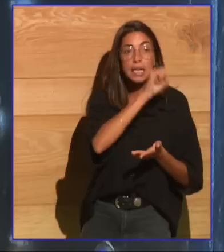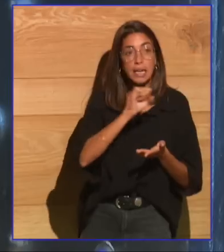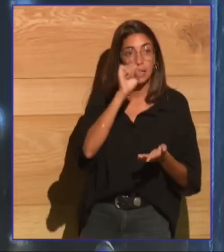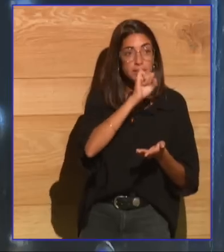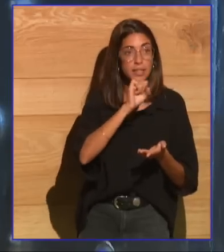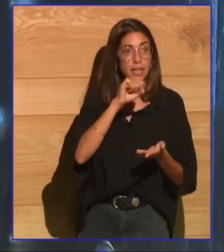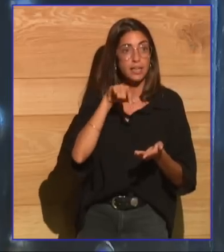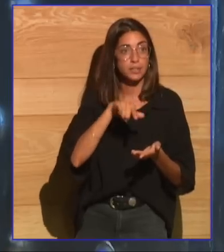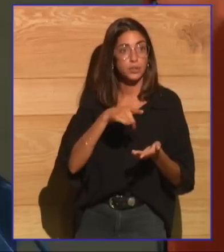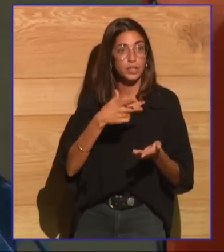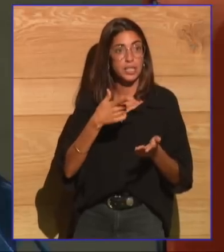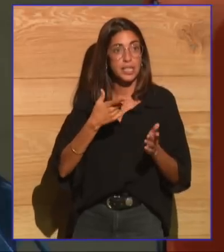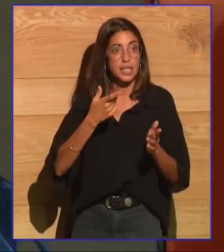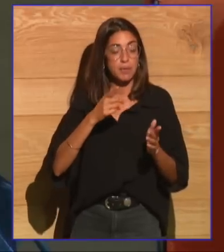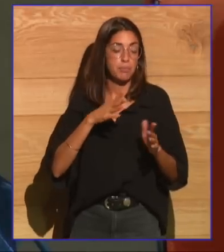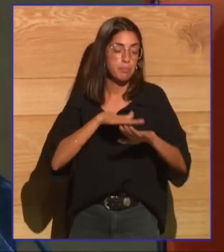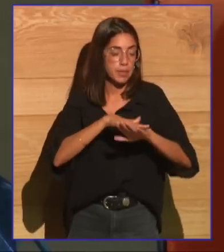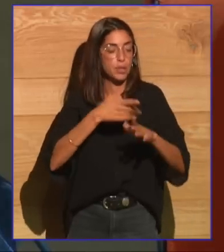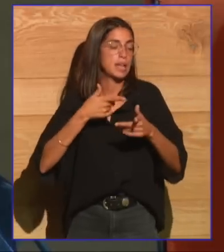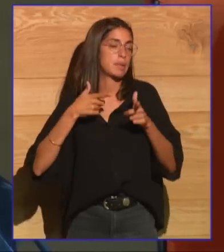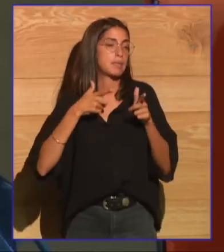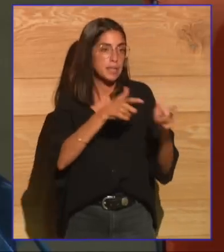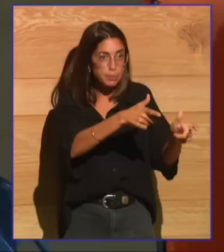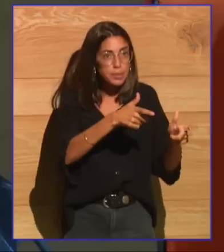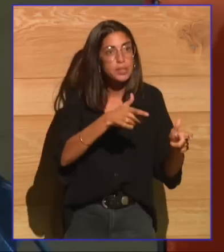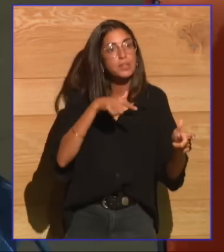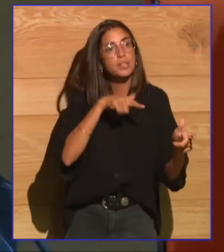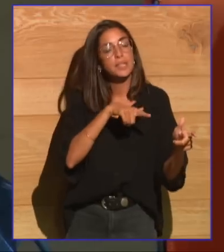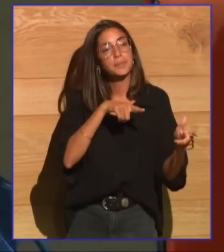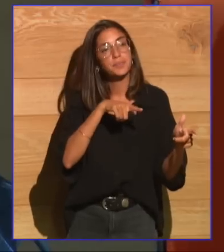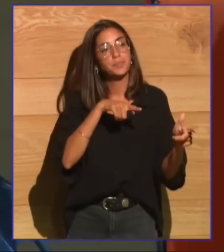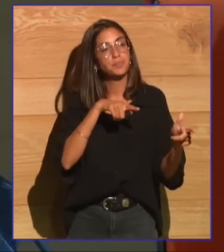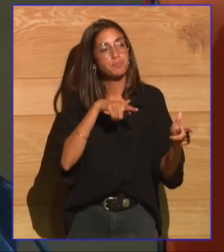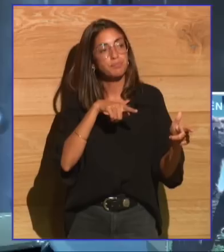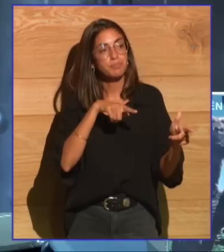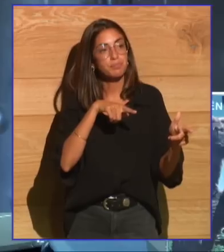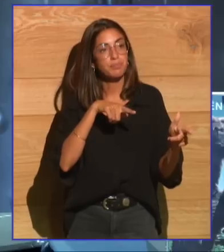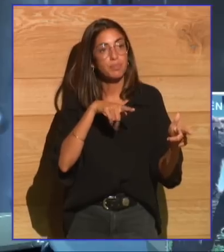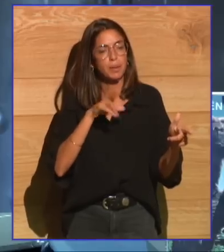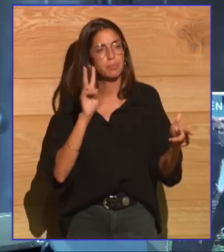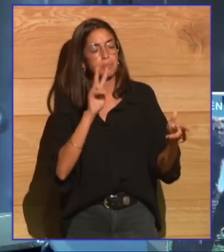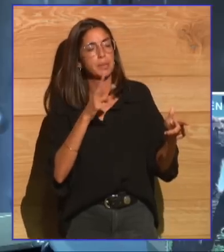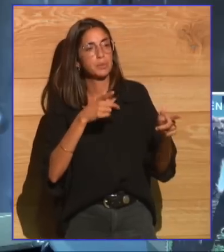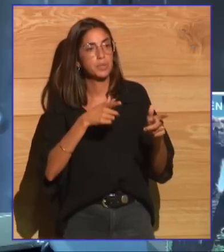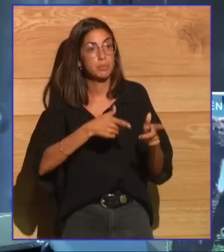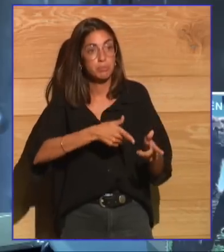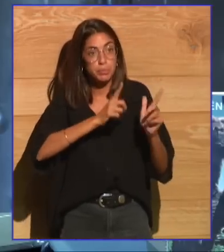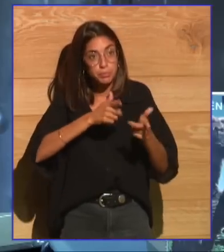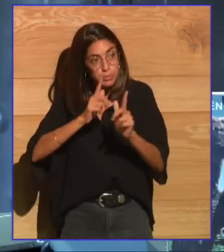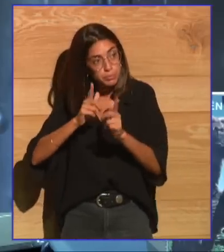golpea perdón estaba disparando con la ametralladora thompson y vemos que los disparos